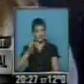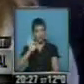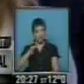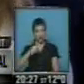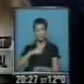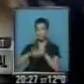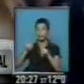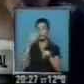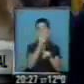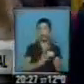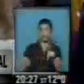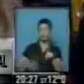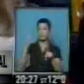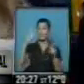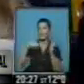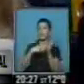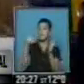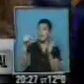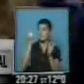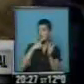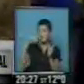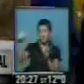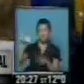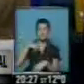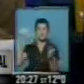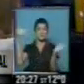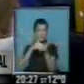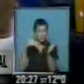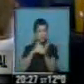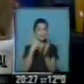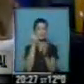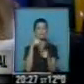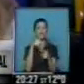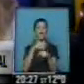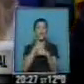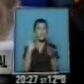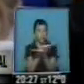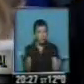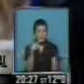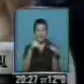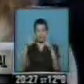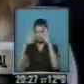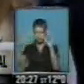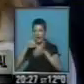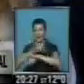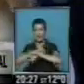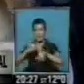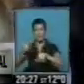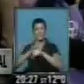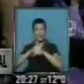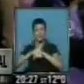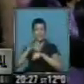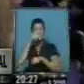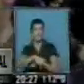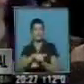mientras el gobierno de la ciudad gastó millones del dinero público en su propia campaña del candidato Rodríguez Larreta, no dio ni un